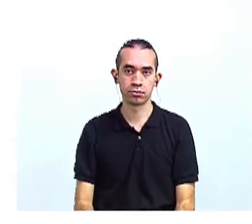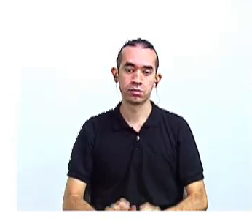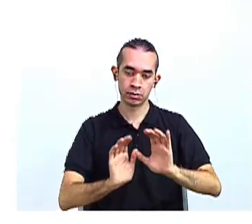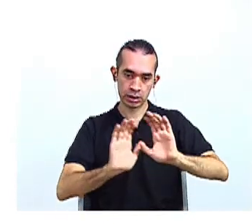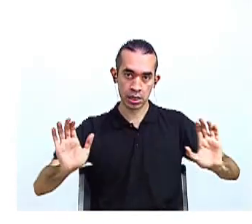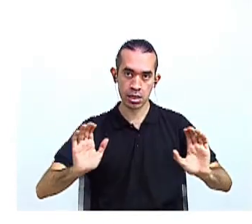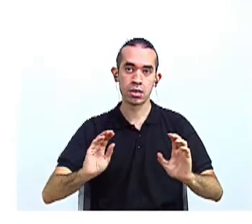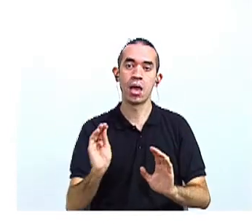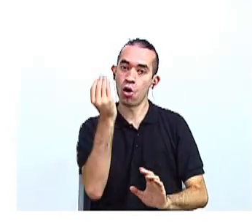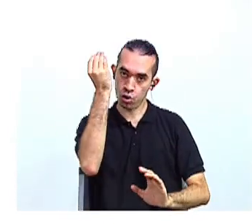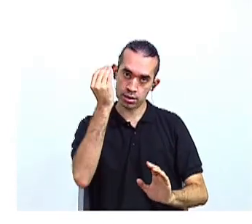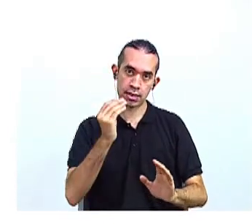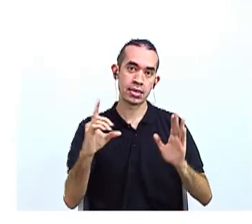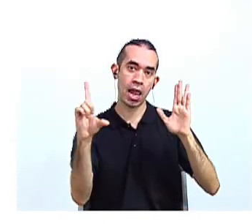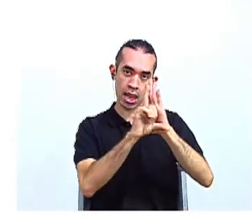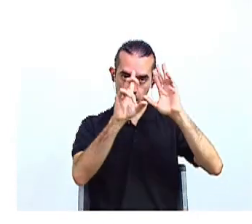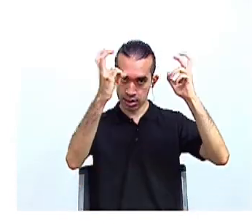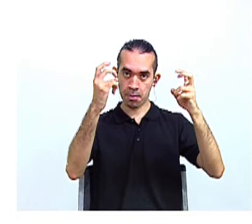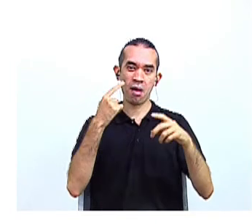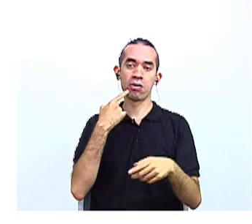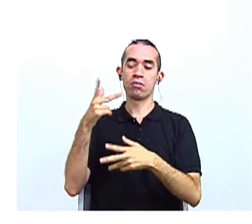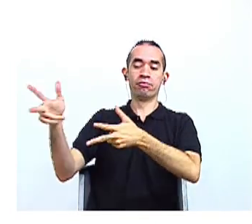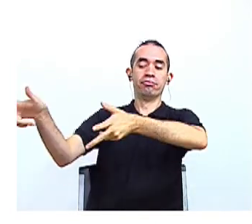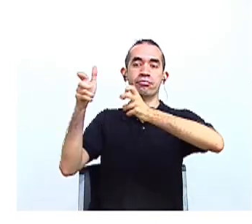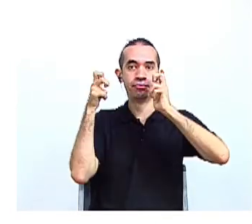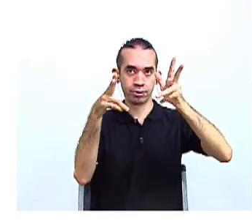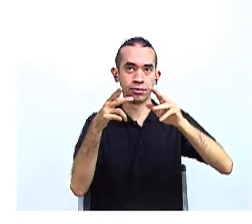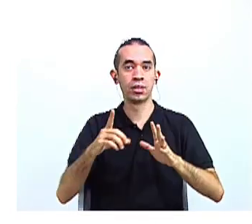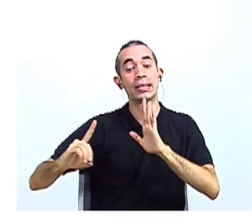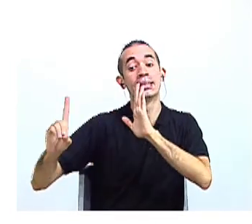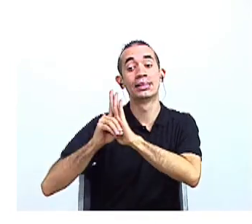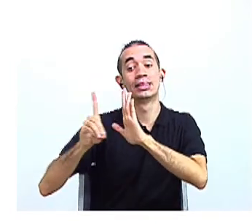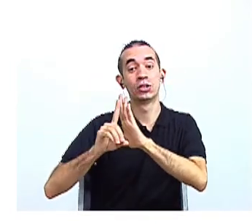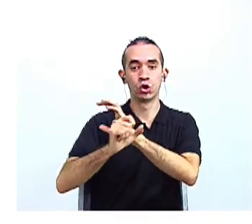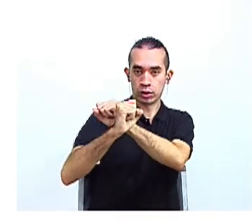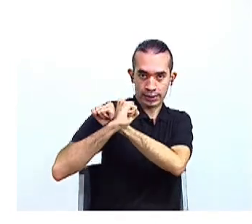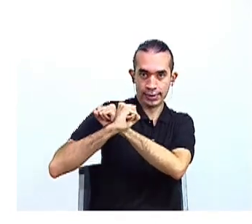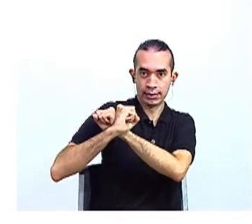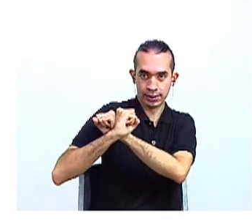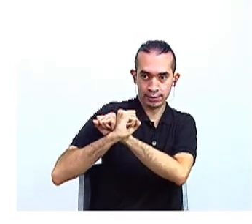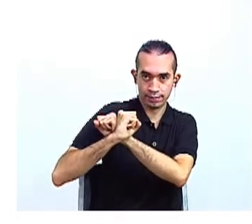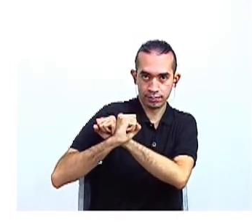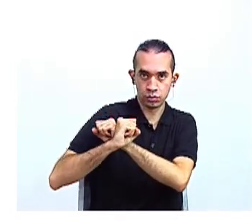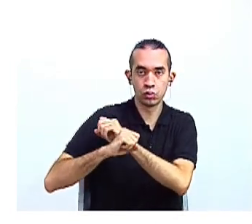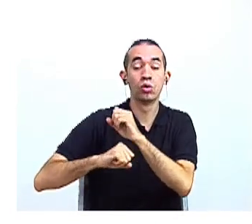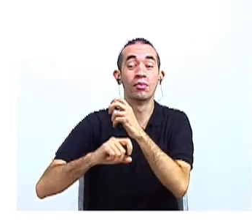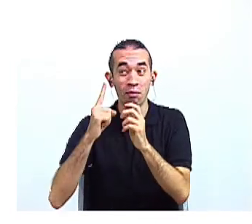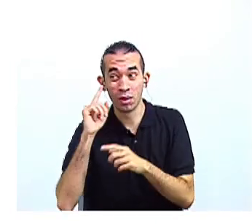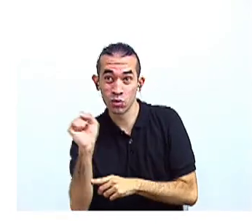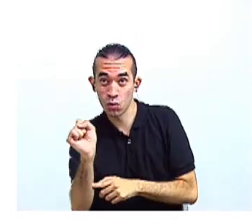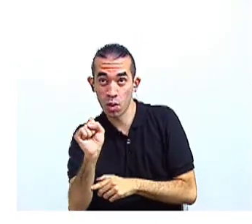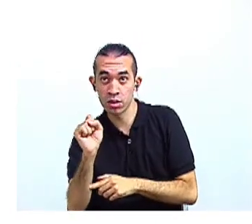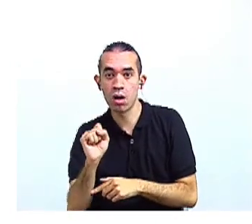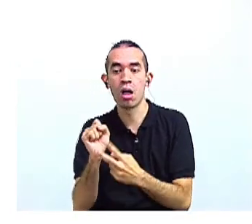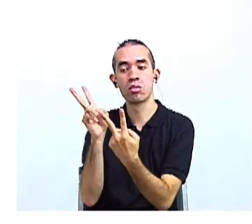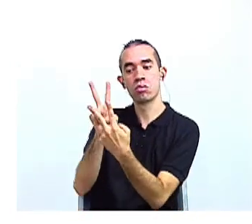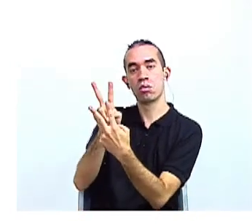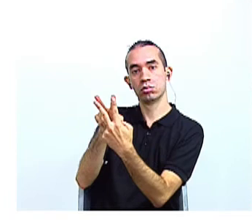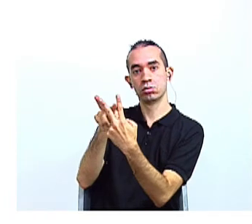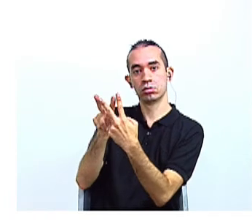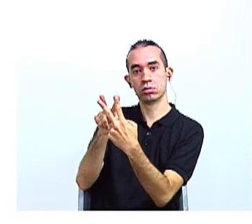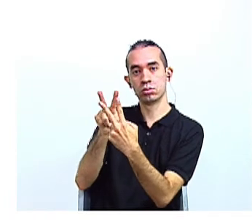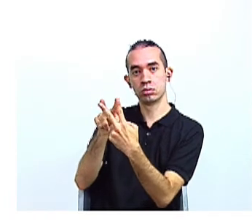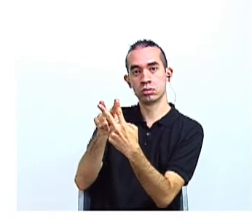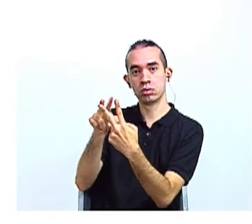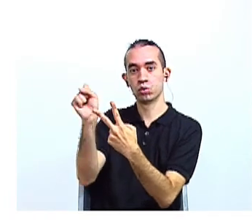y la Adolescencia. Dice: los derechos y garantías es el sujeto. Este sujeto está formado por dos elementos nominales,